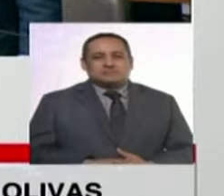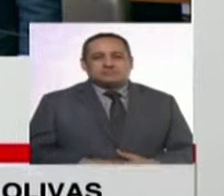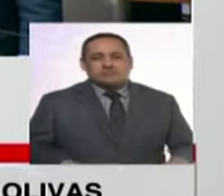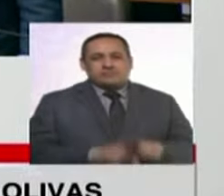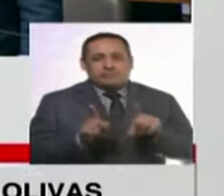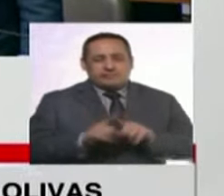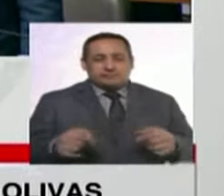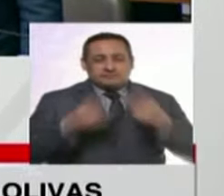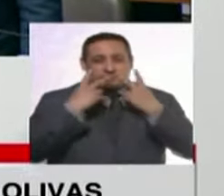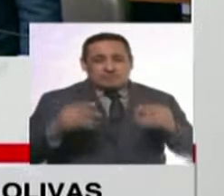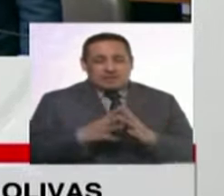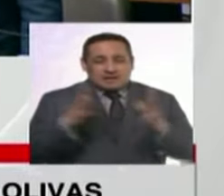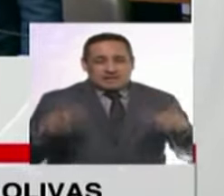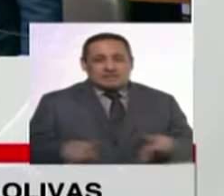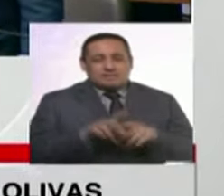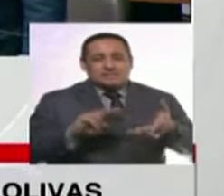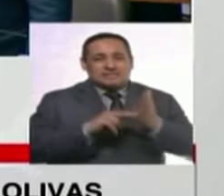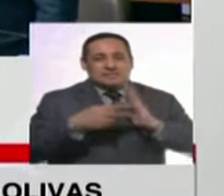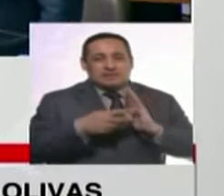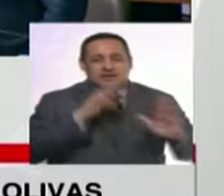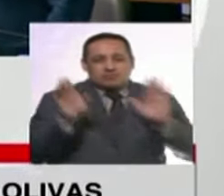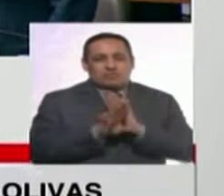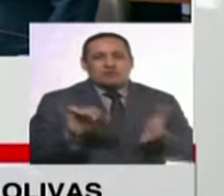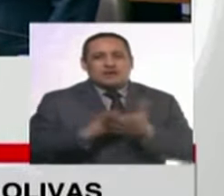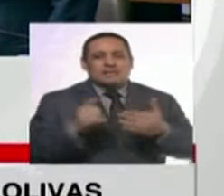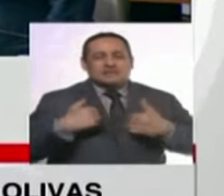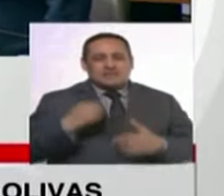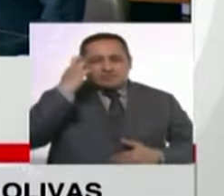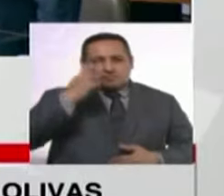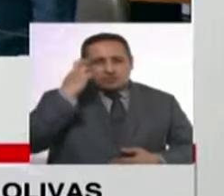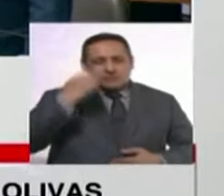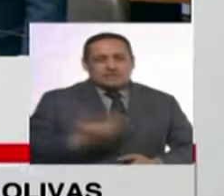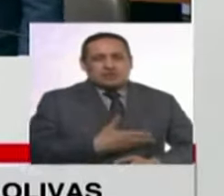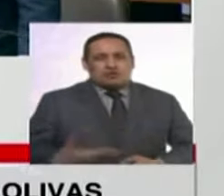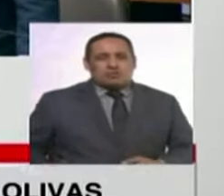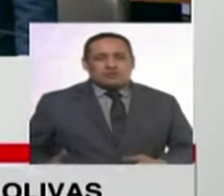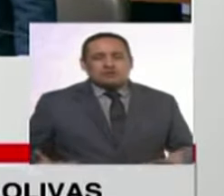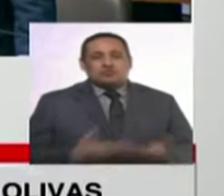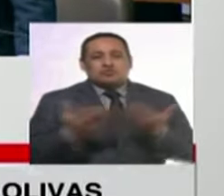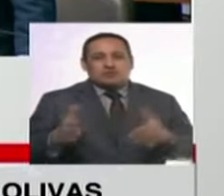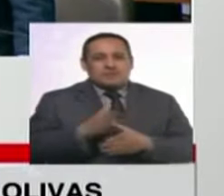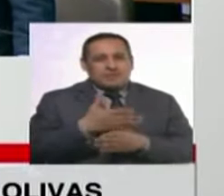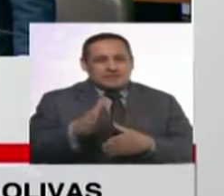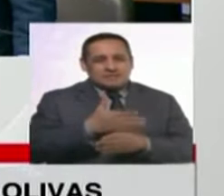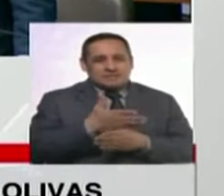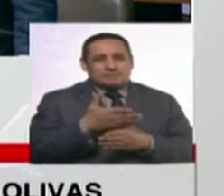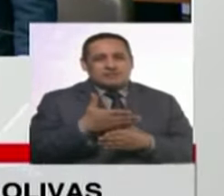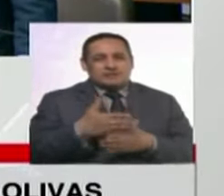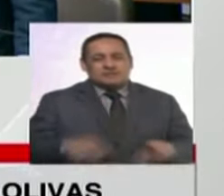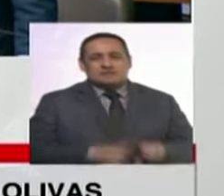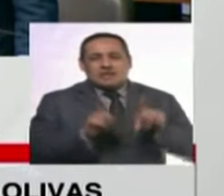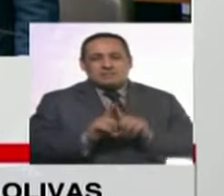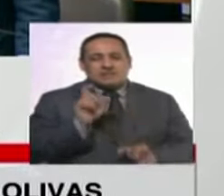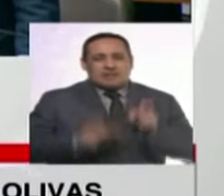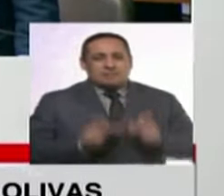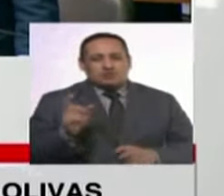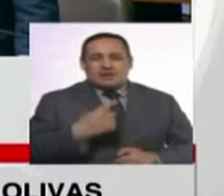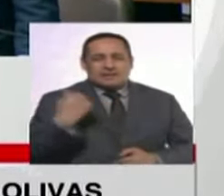pero Esa visión más amplia implica tener políticas públicas donde participe la